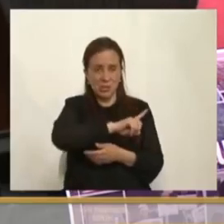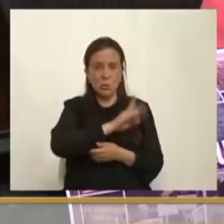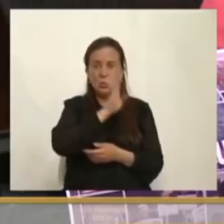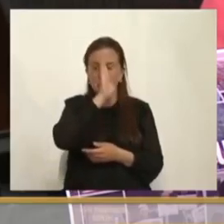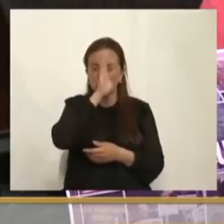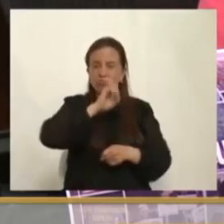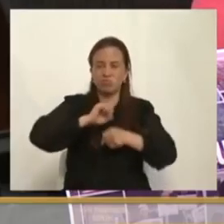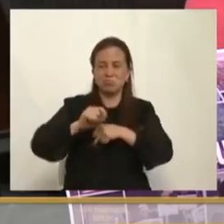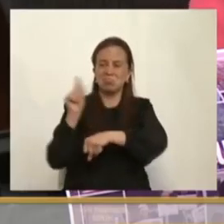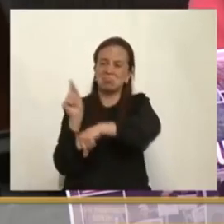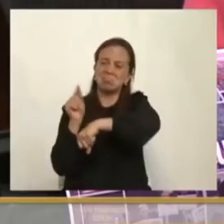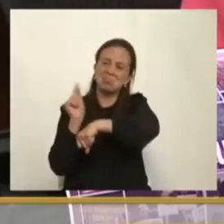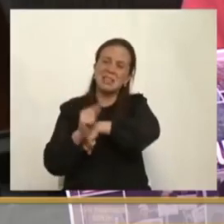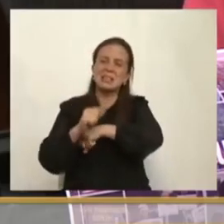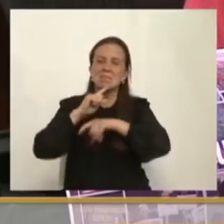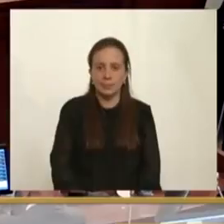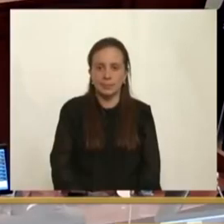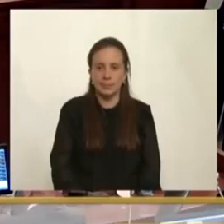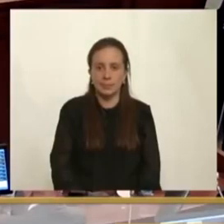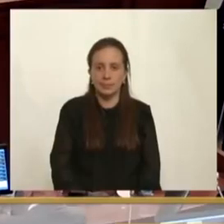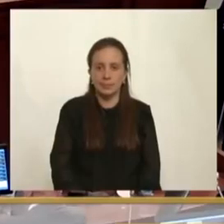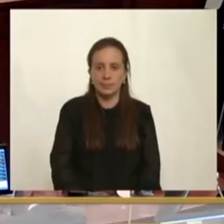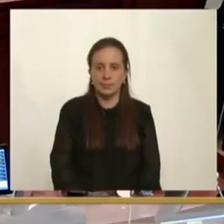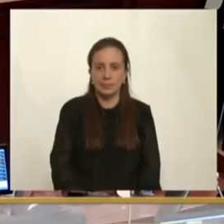la calumnia, a la injuria.